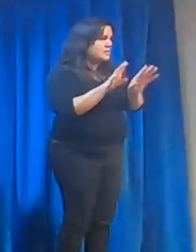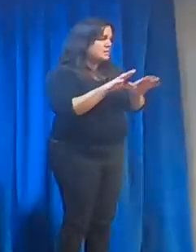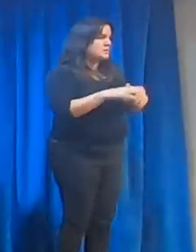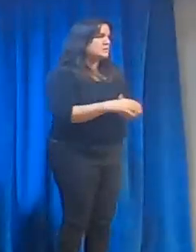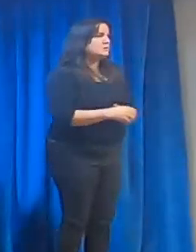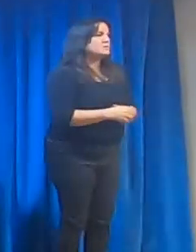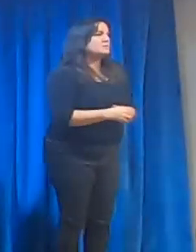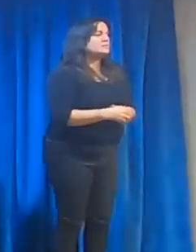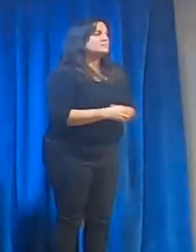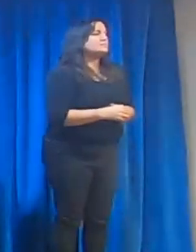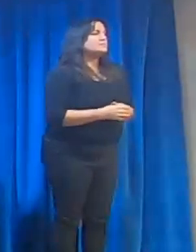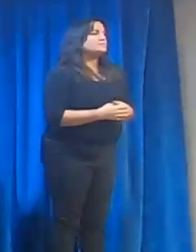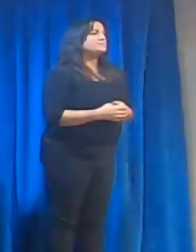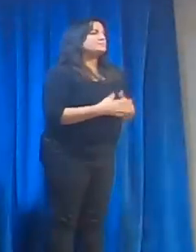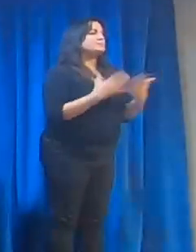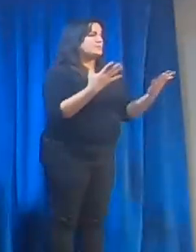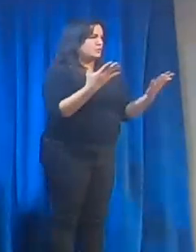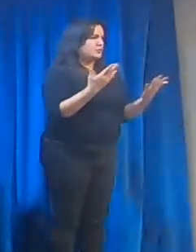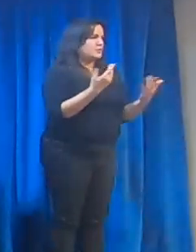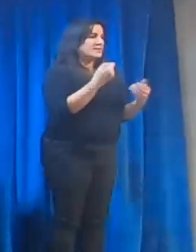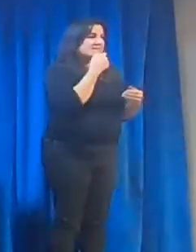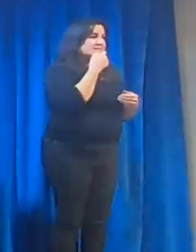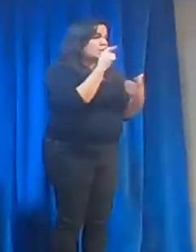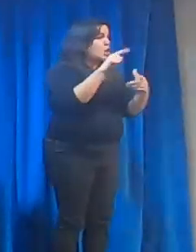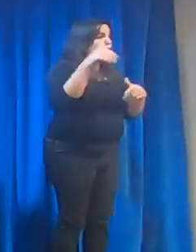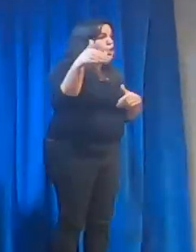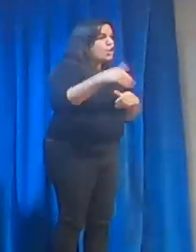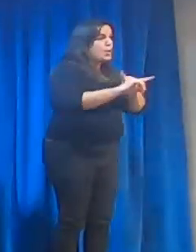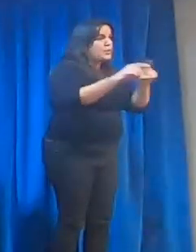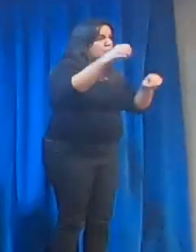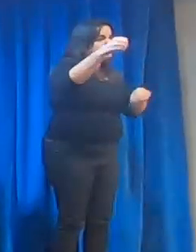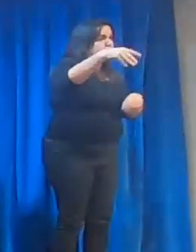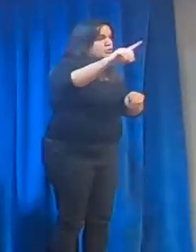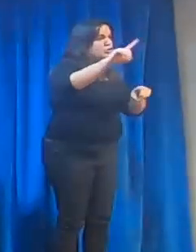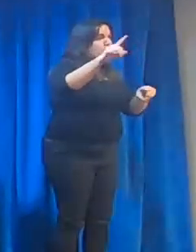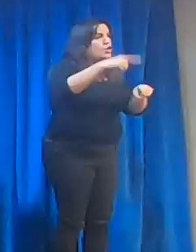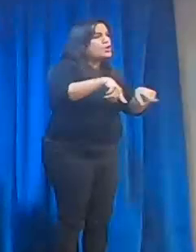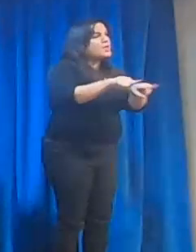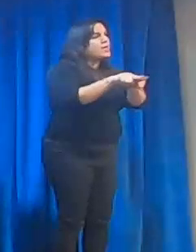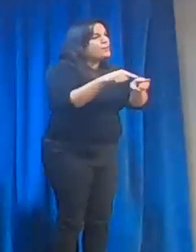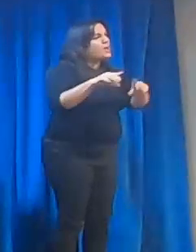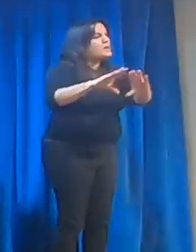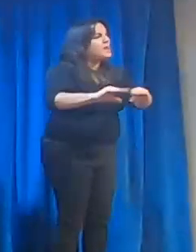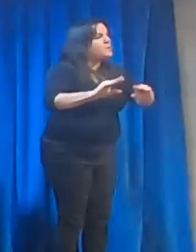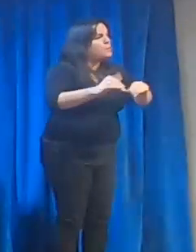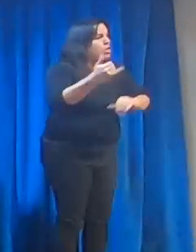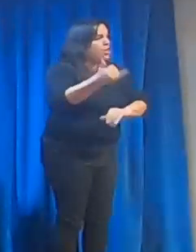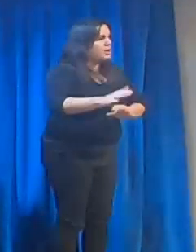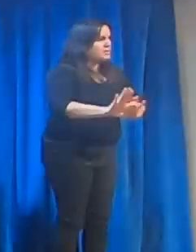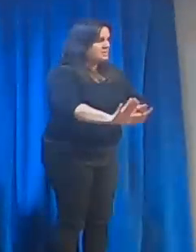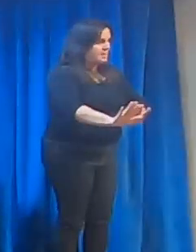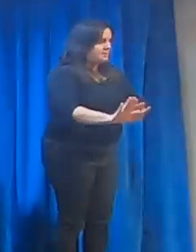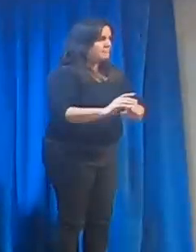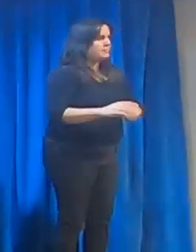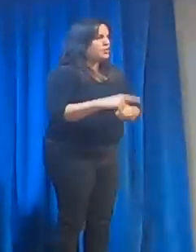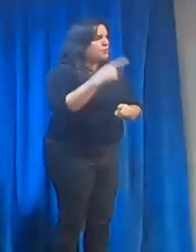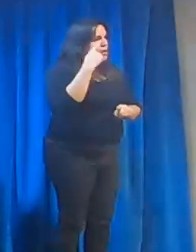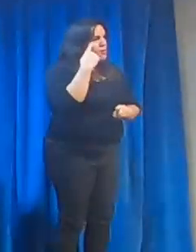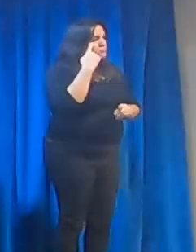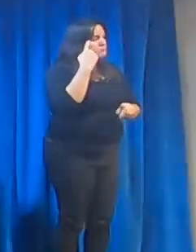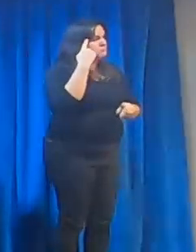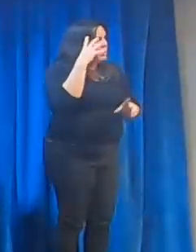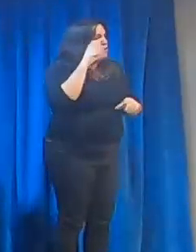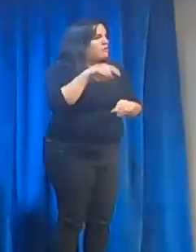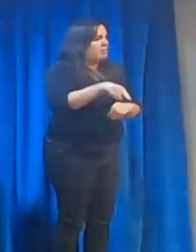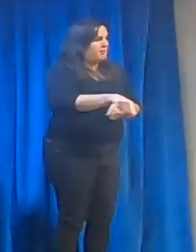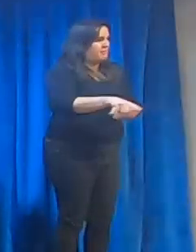Quiere decir que tiene presencia ante la ausencia, y eso no es malo, sino que es bueno, ¿no? Entonces, este